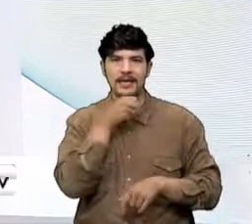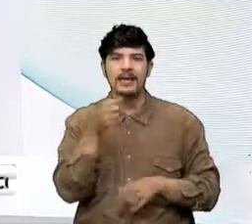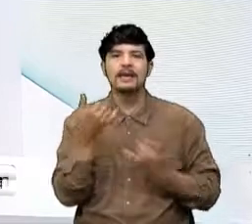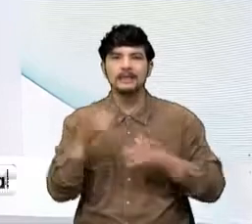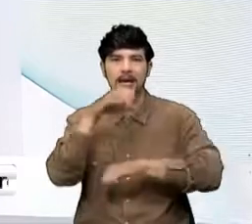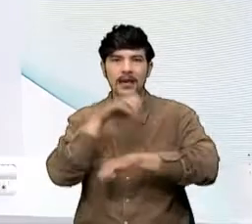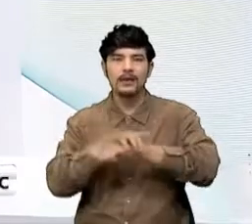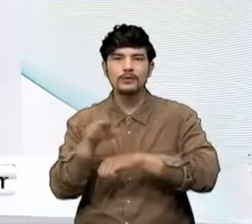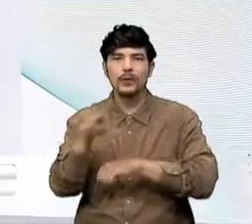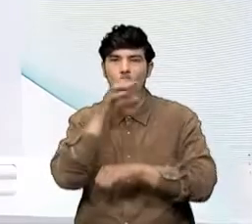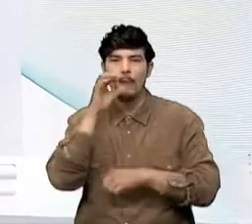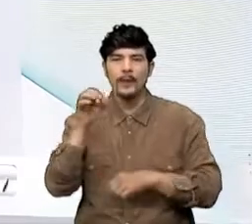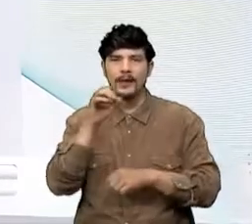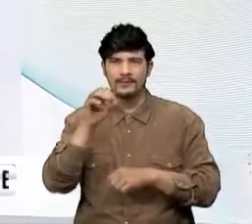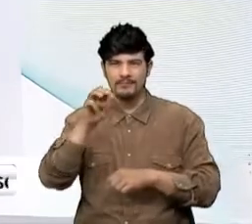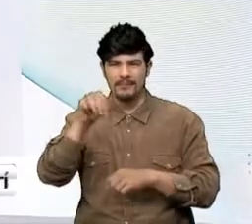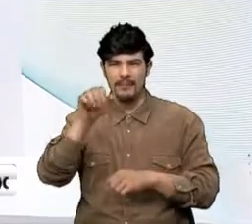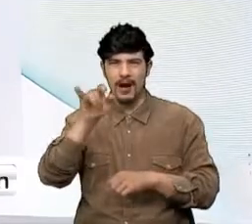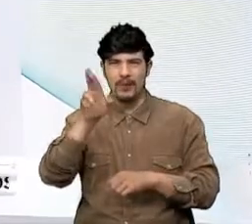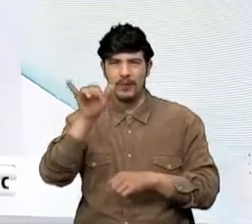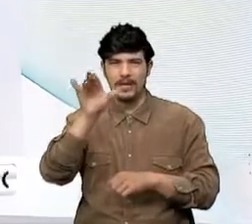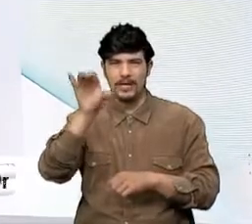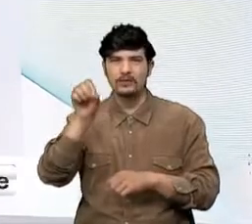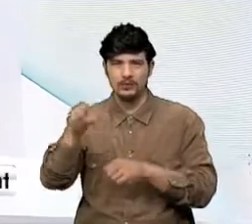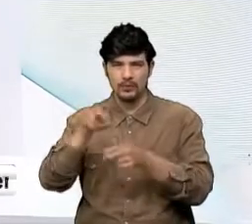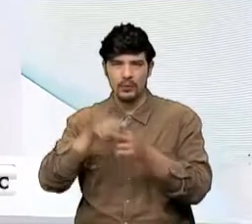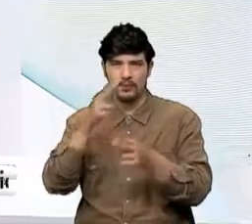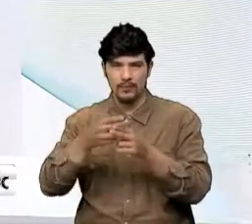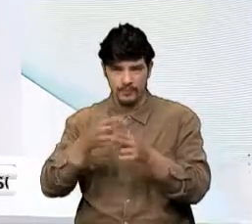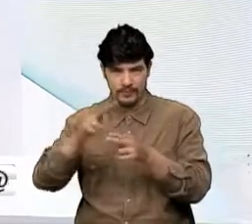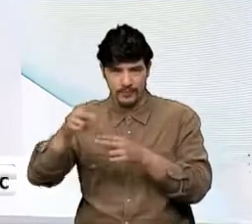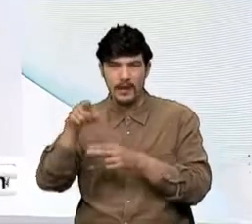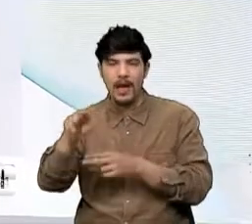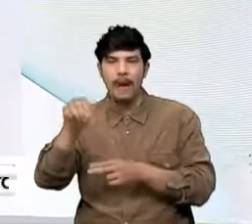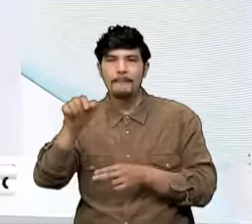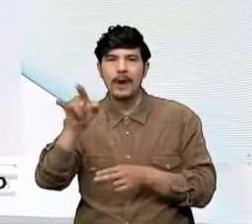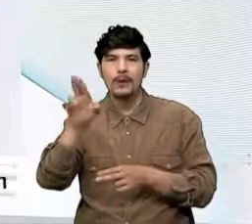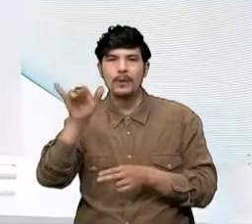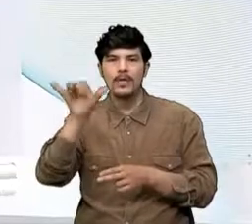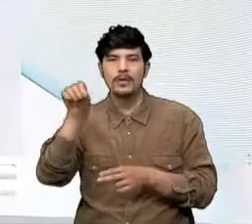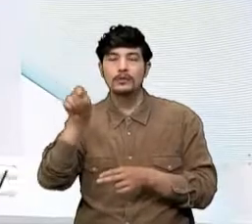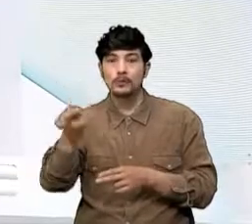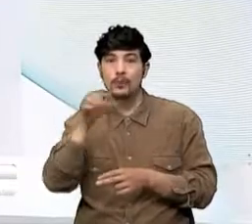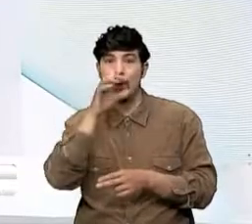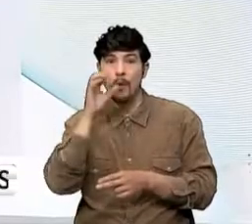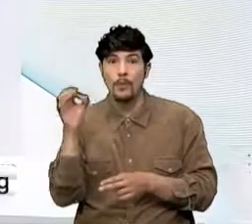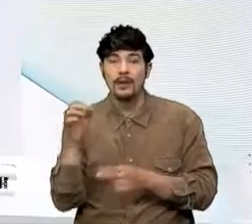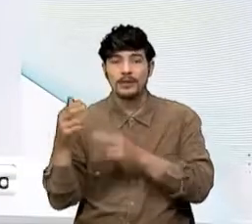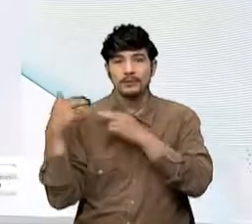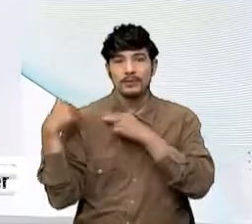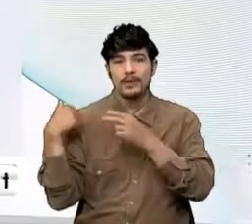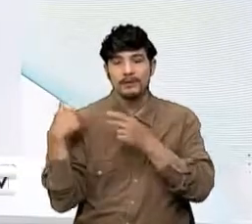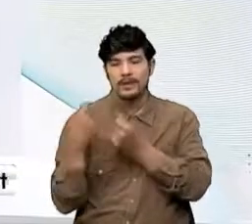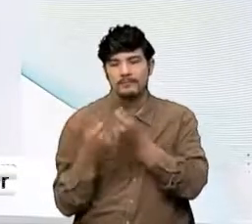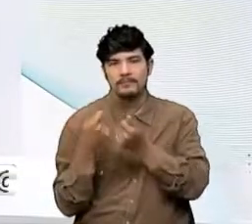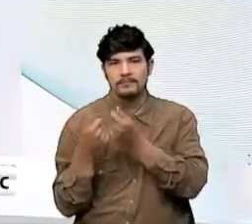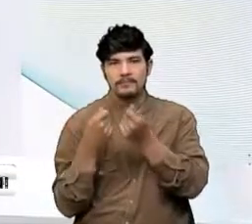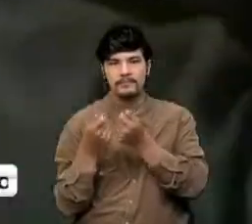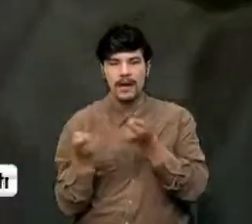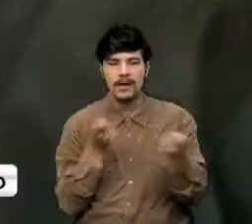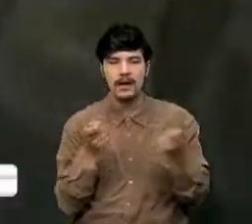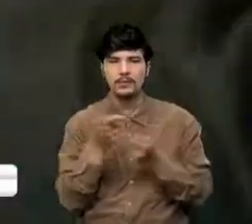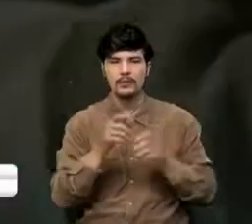y fue capturado alias Mauricio, quien según las autoridades era el enlace de las finanzas de los Pelusos desde el Catatumbo para el Atlántico.